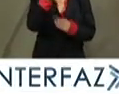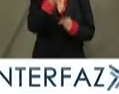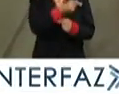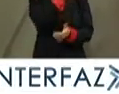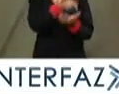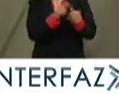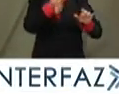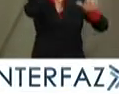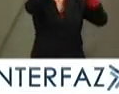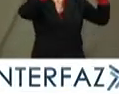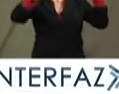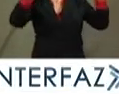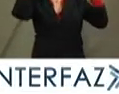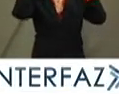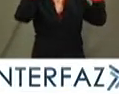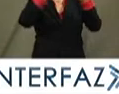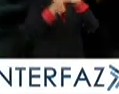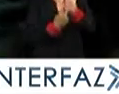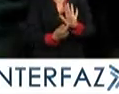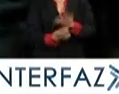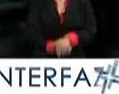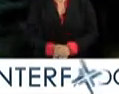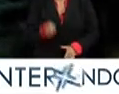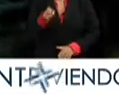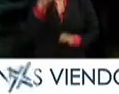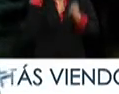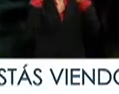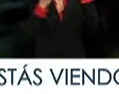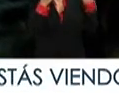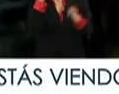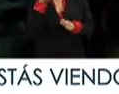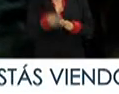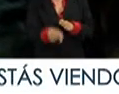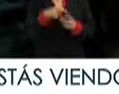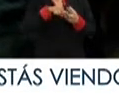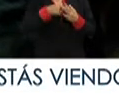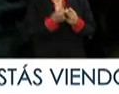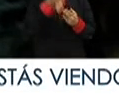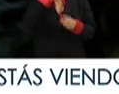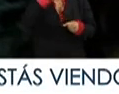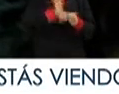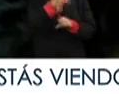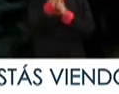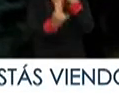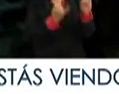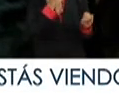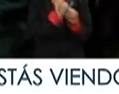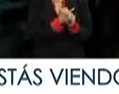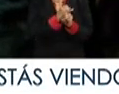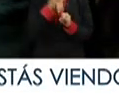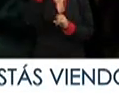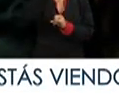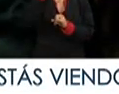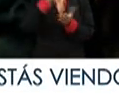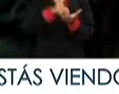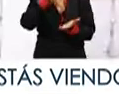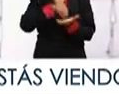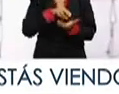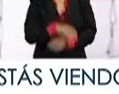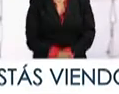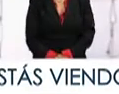sede y el primer lugar en donde se presentara. Con esta exposición dio inicio el Festival Internacional de Cultura de